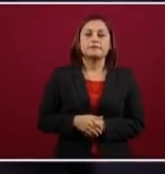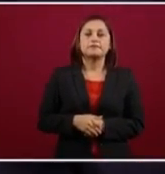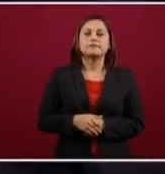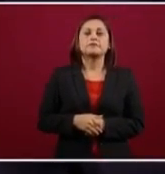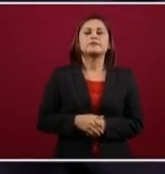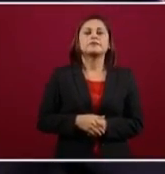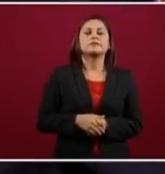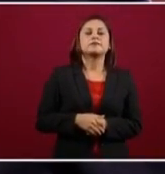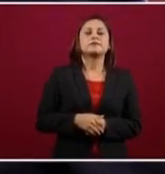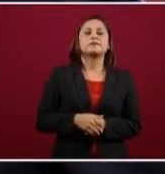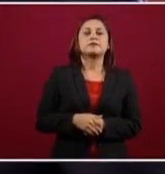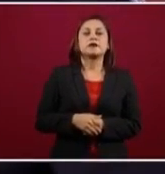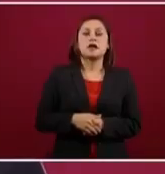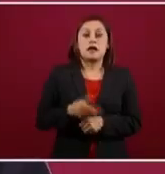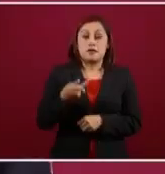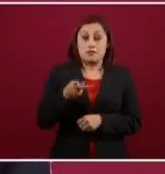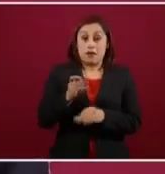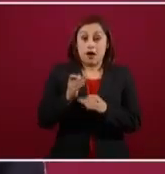de perseguir